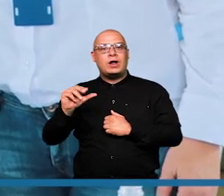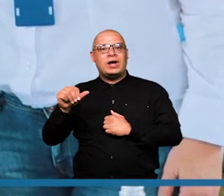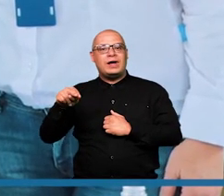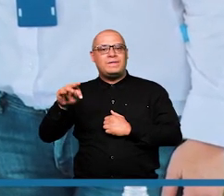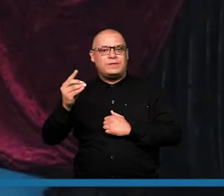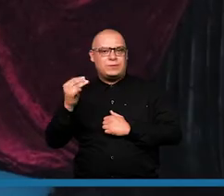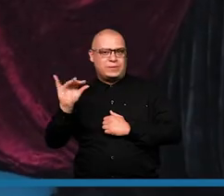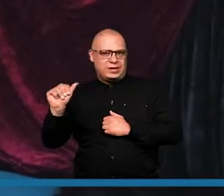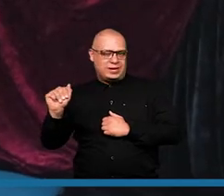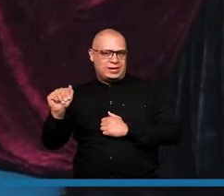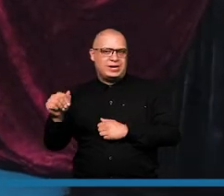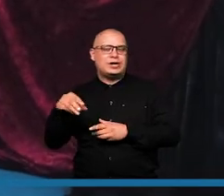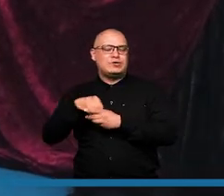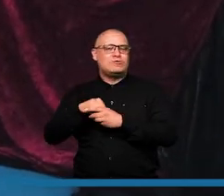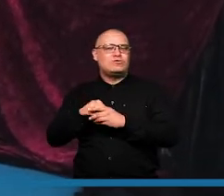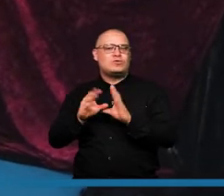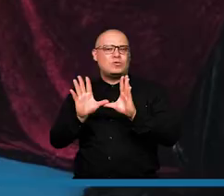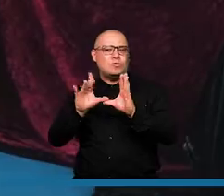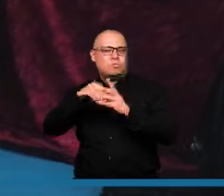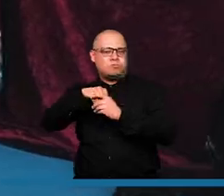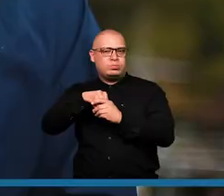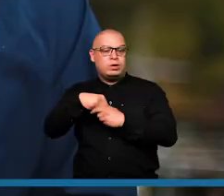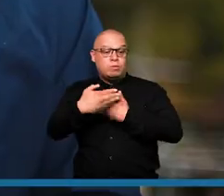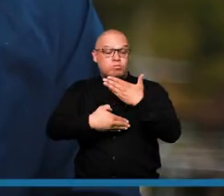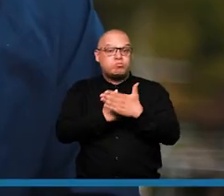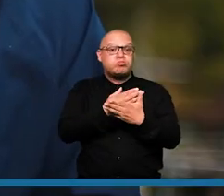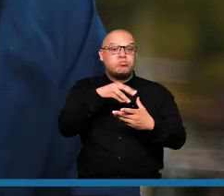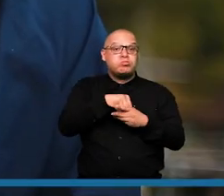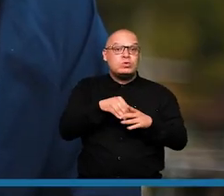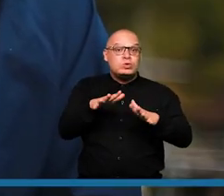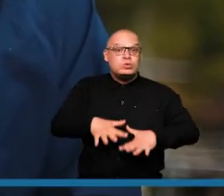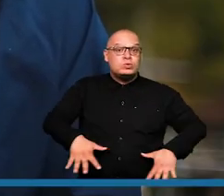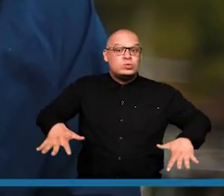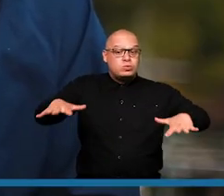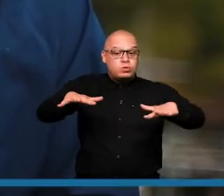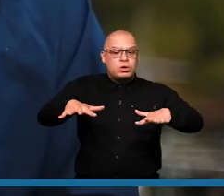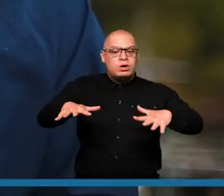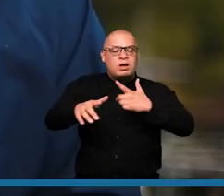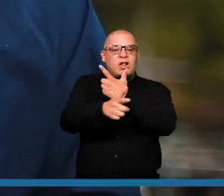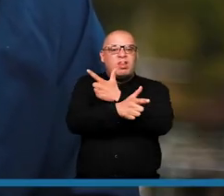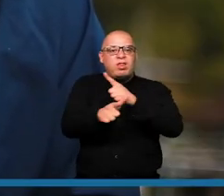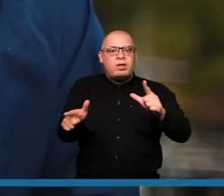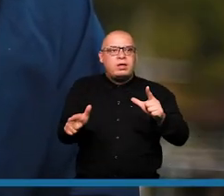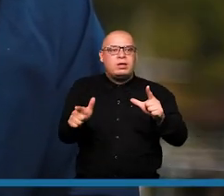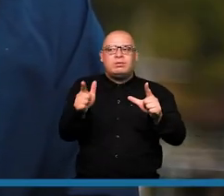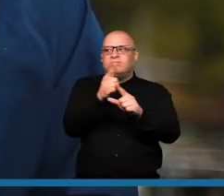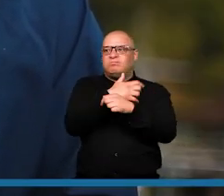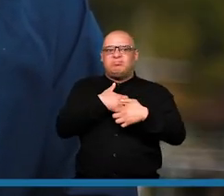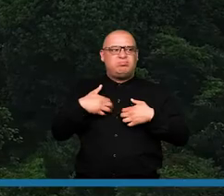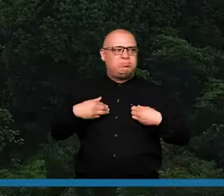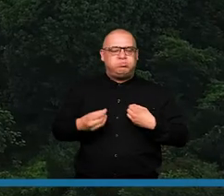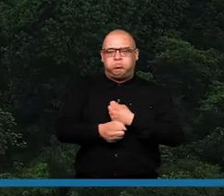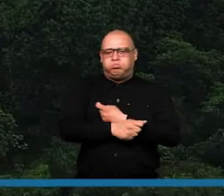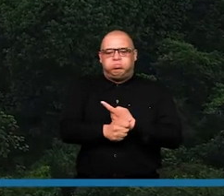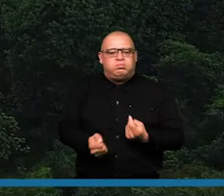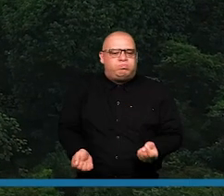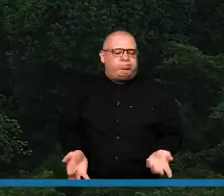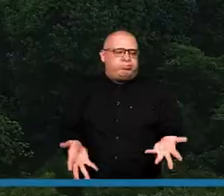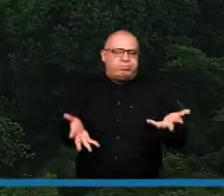convenio que hicimos para declarar la zona del Trianón como zona libre de fauna silvestre en cautiverio.